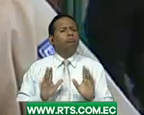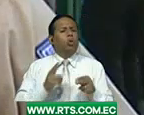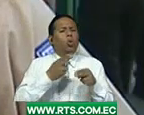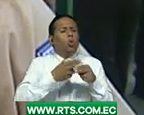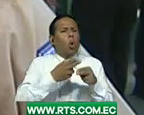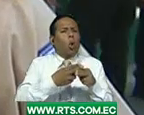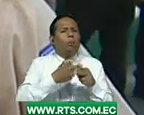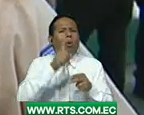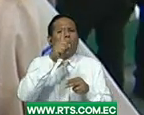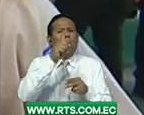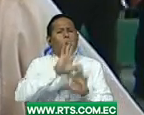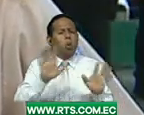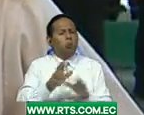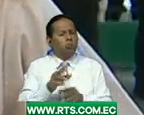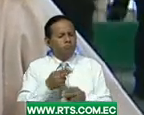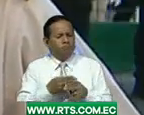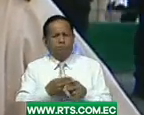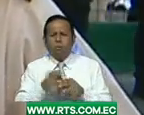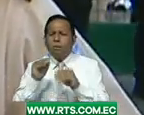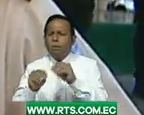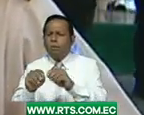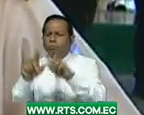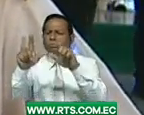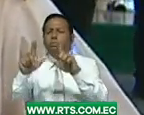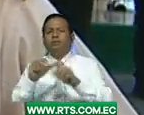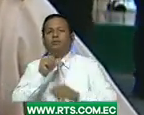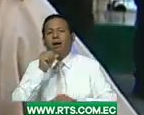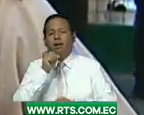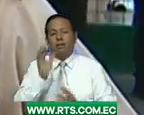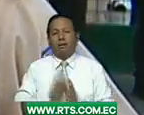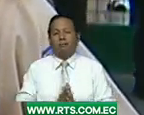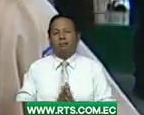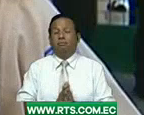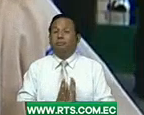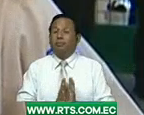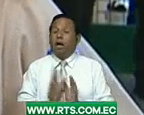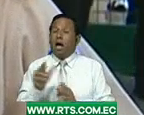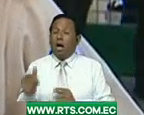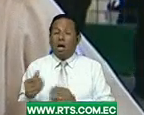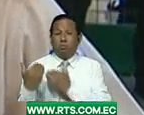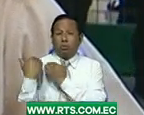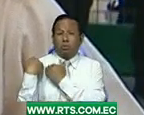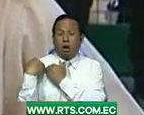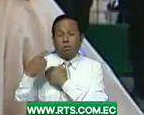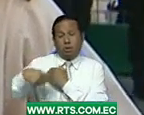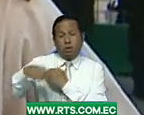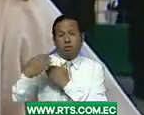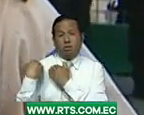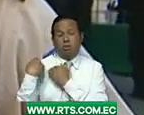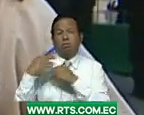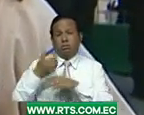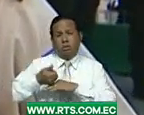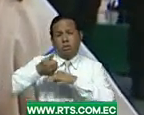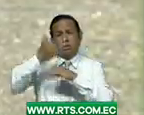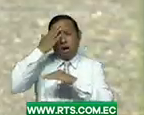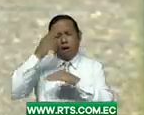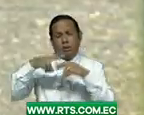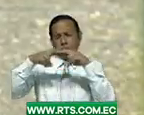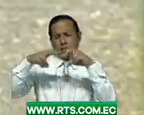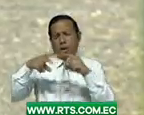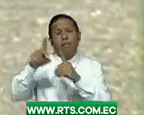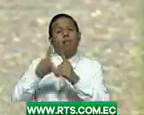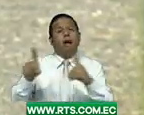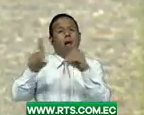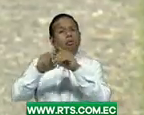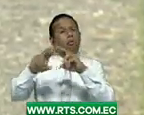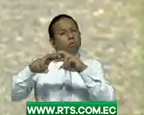nombre y un apellido, por lo cual no podemos verificar aún. Está ya en conocimiento de las unidades investigativas y de la autoridad competente. Ellos sacarán los mayores datos.